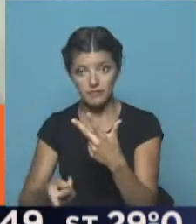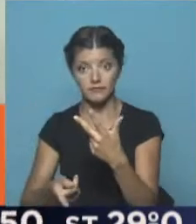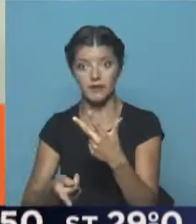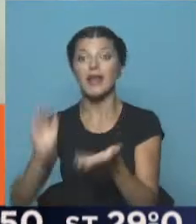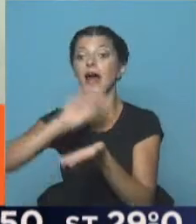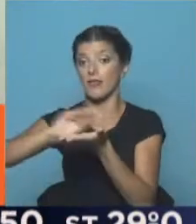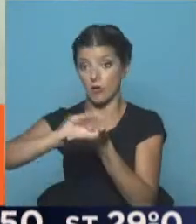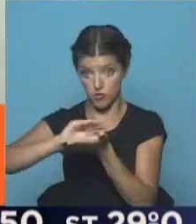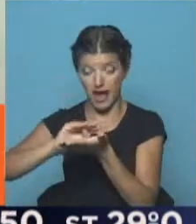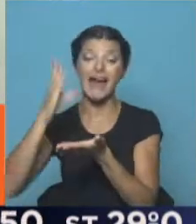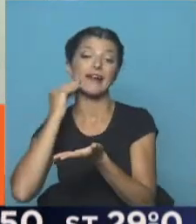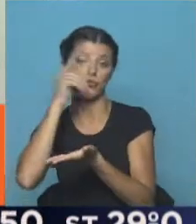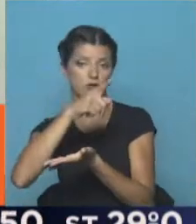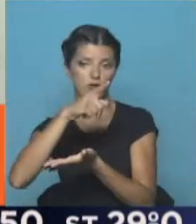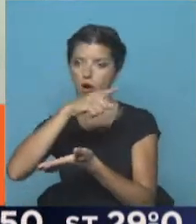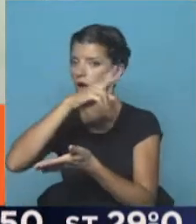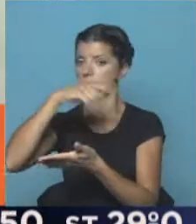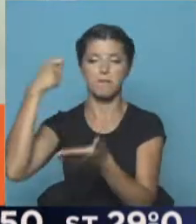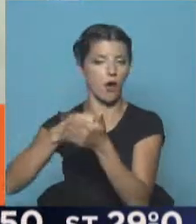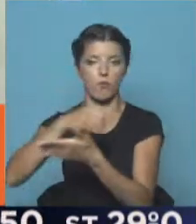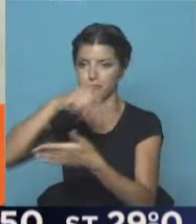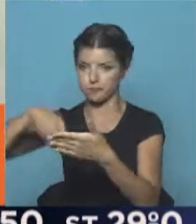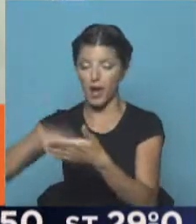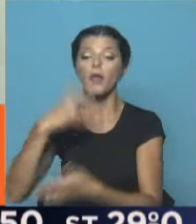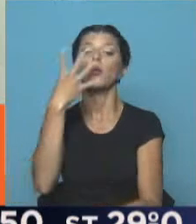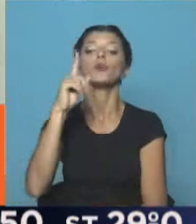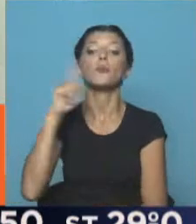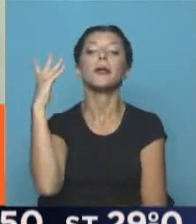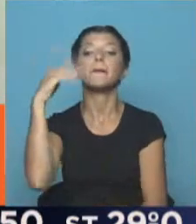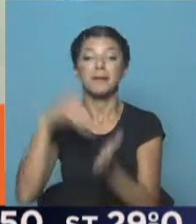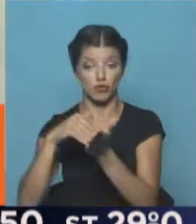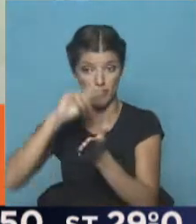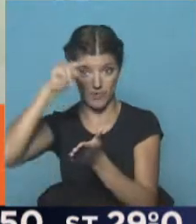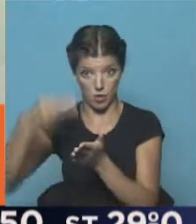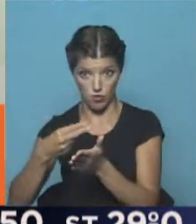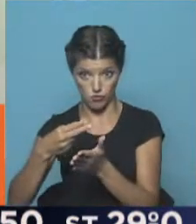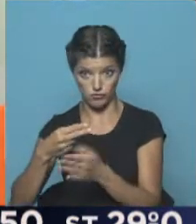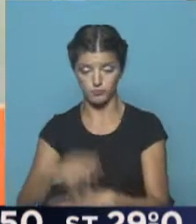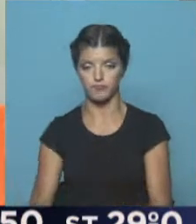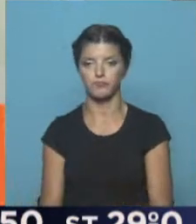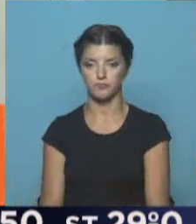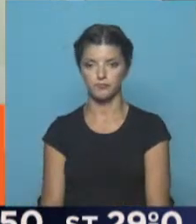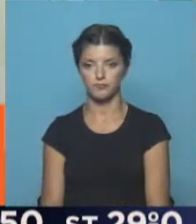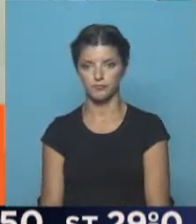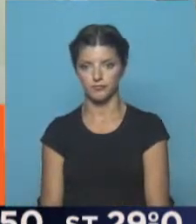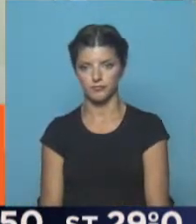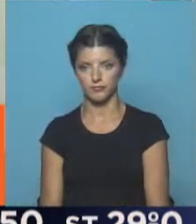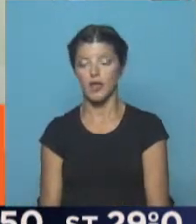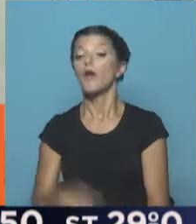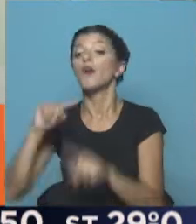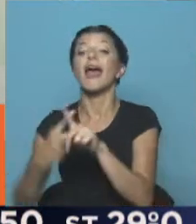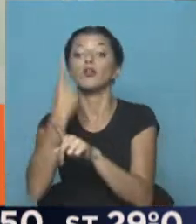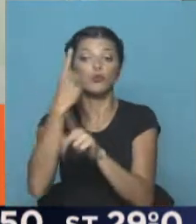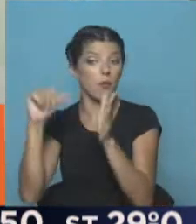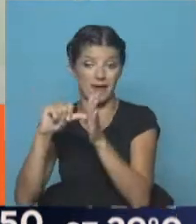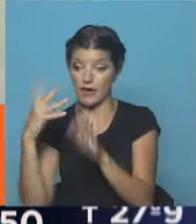al reino unido y a los países bajos que era de 4.000 millones de euros en ese momento bueno que fue el caso exitoso del móvil